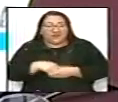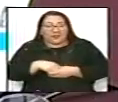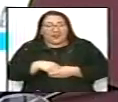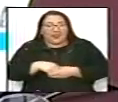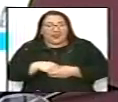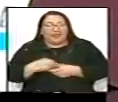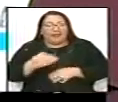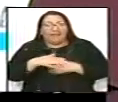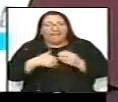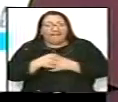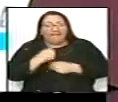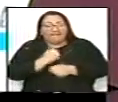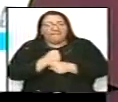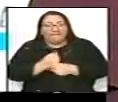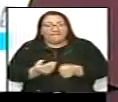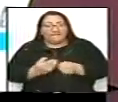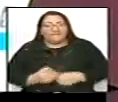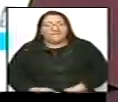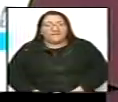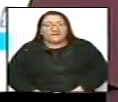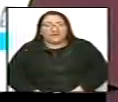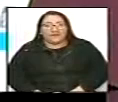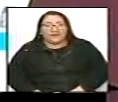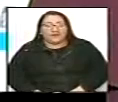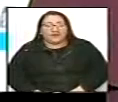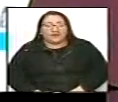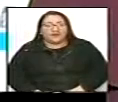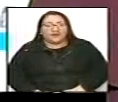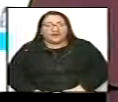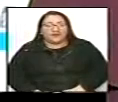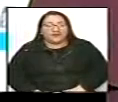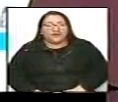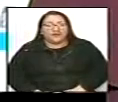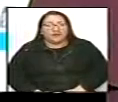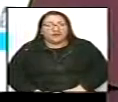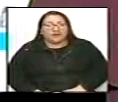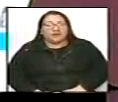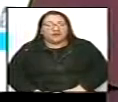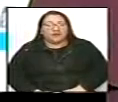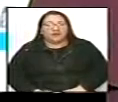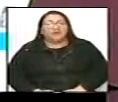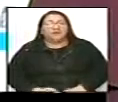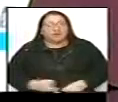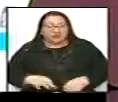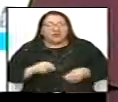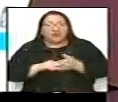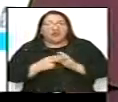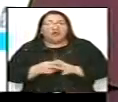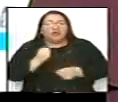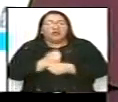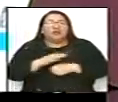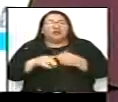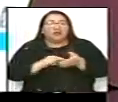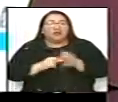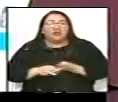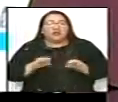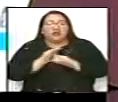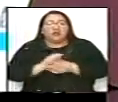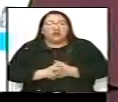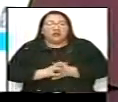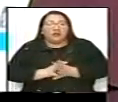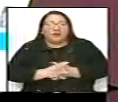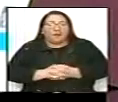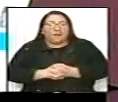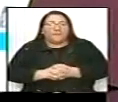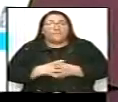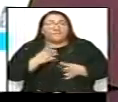presidente, ¿no? Sí, pero sobre todo el encubrimiento personal, ¿no? De hecho, señor presidente, nosotros tenemos que